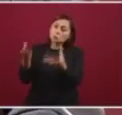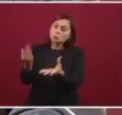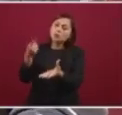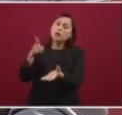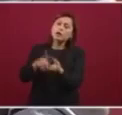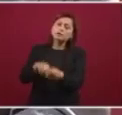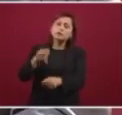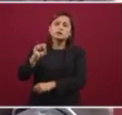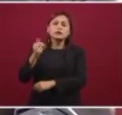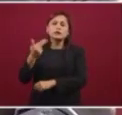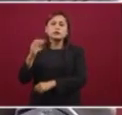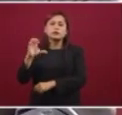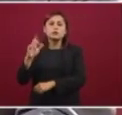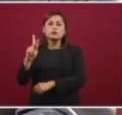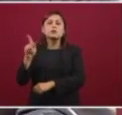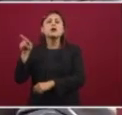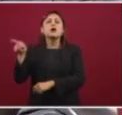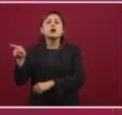del presupuesto,